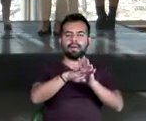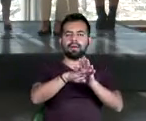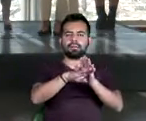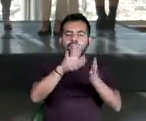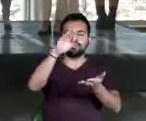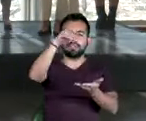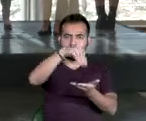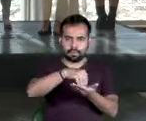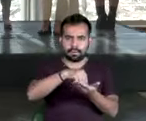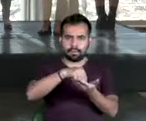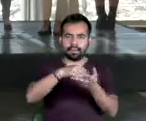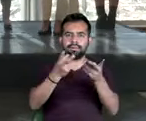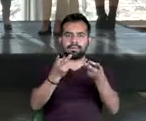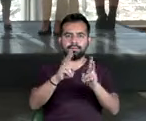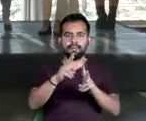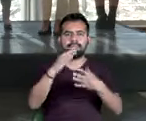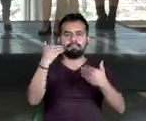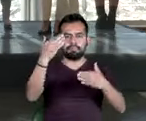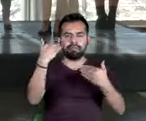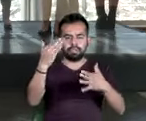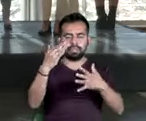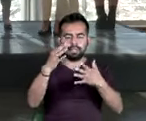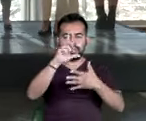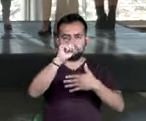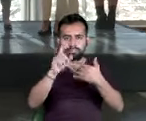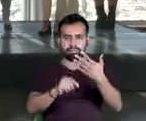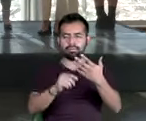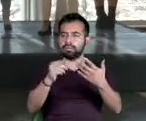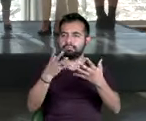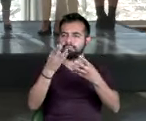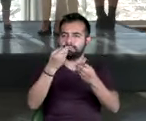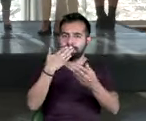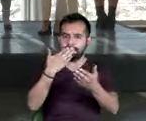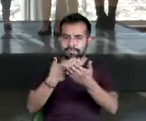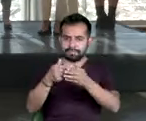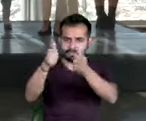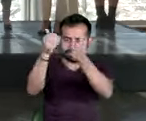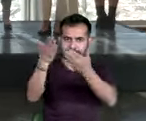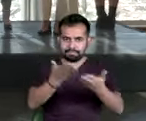de la Junta de Política y Regulación Monetaria y Financiera. Así que, Paulina, muchas gracias, bienvenida.